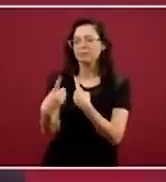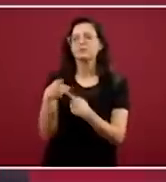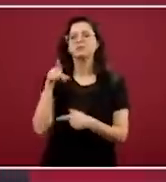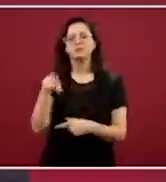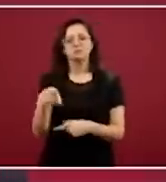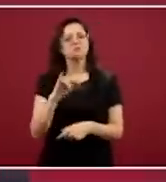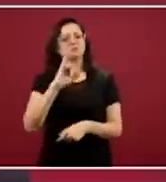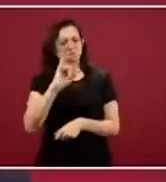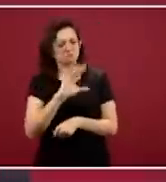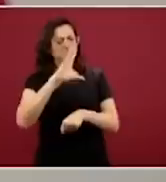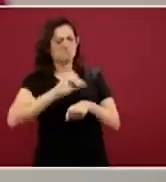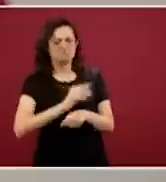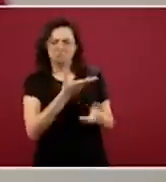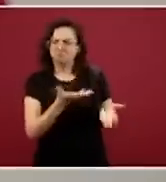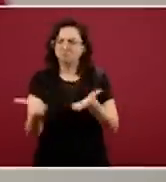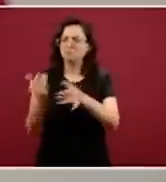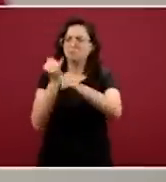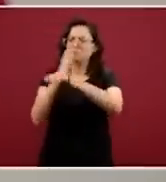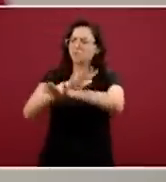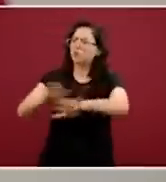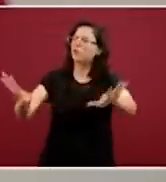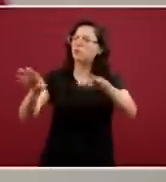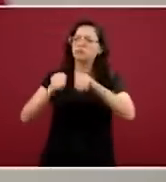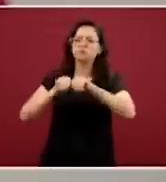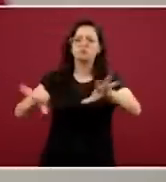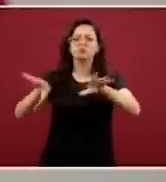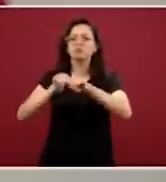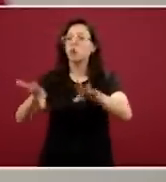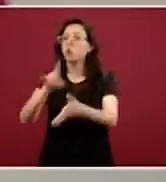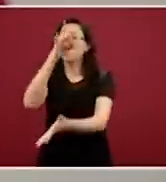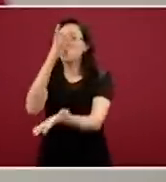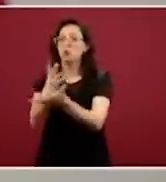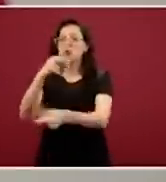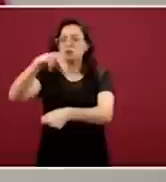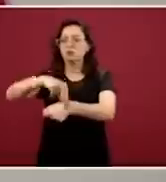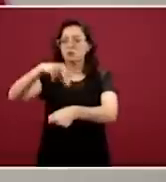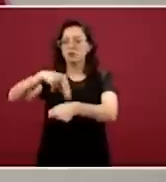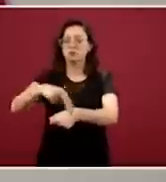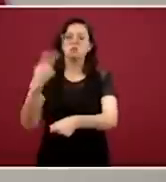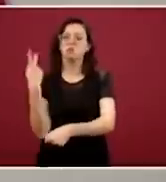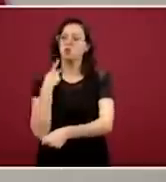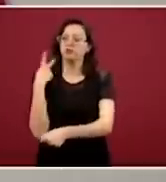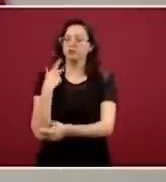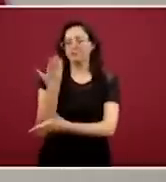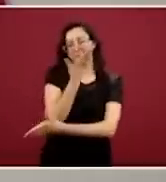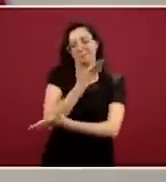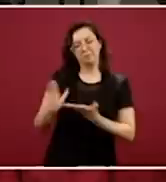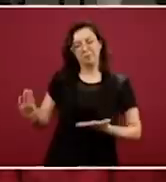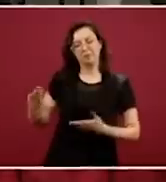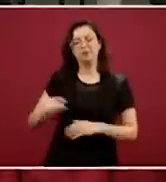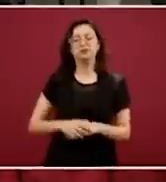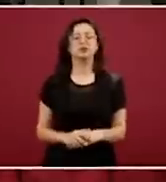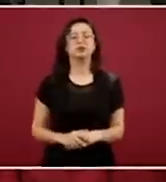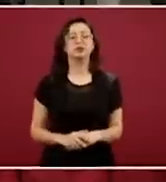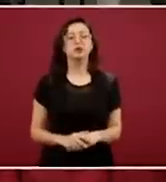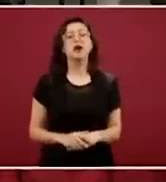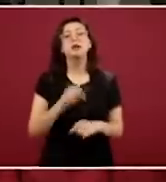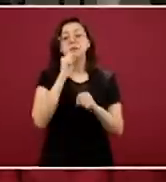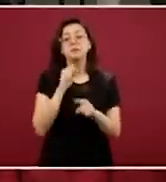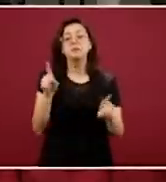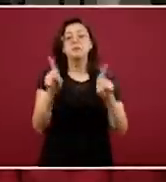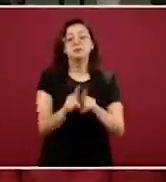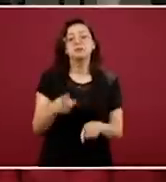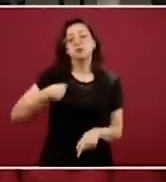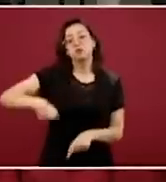espacios informativos apropiados y mantener una línea técnica de esto. Apelamos, insisto, a que